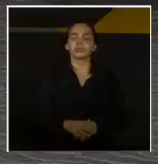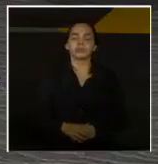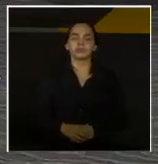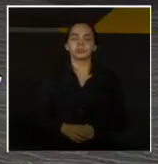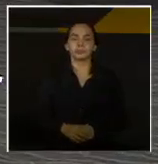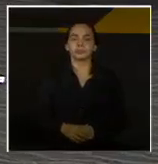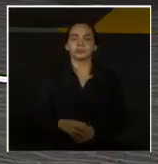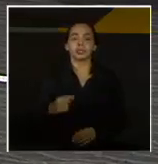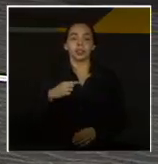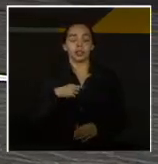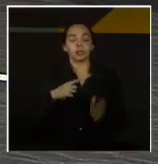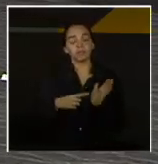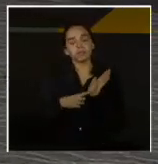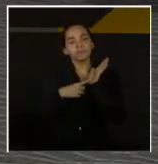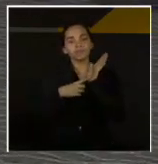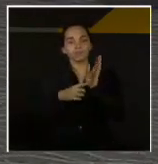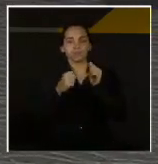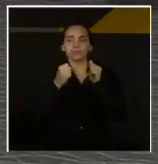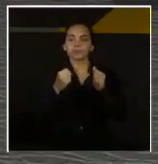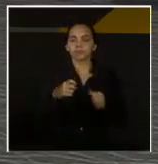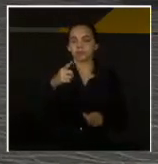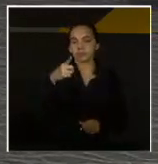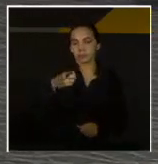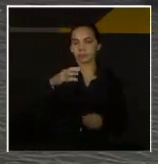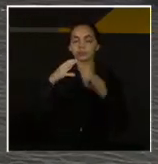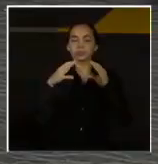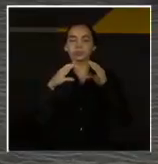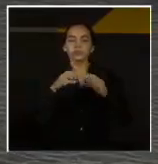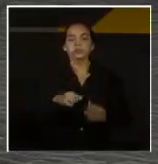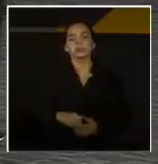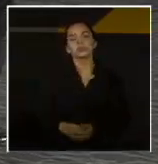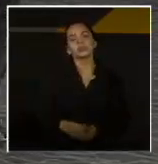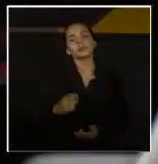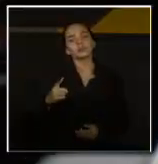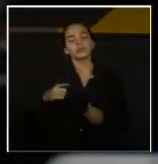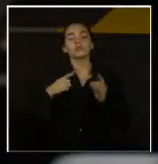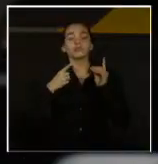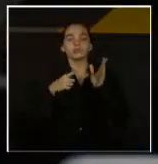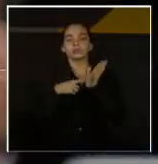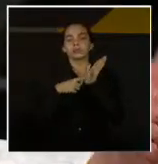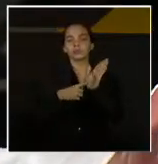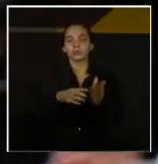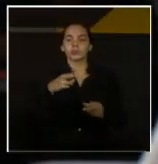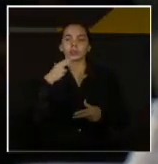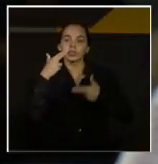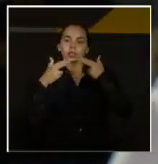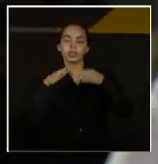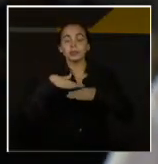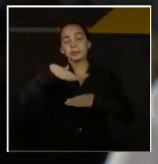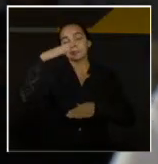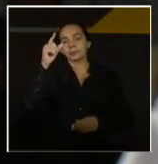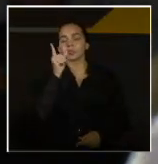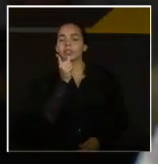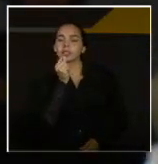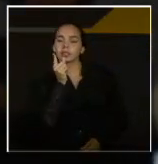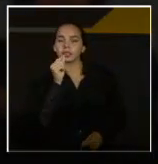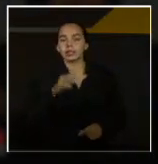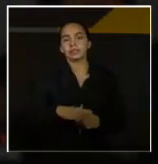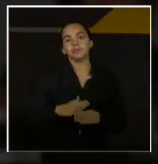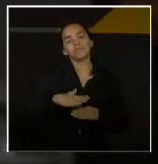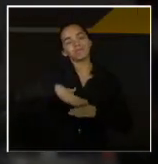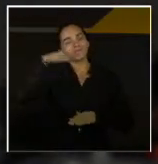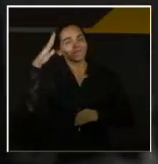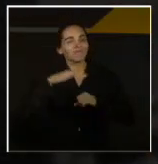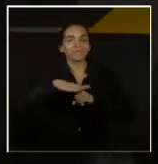ocurrencia. Mi propuesta en seguridad por eso es muy seria. Por eso mi propuesta en seguridad habla de más elementos de policías, más